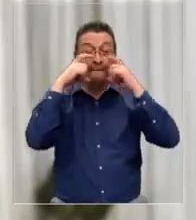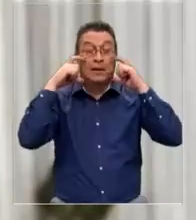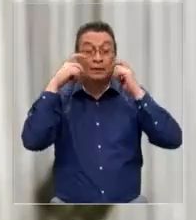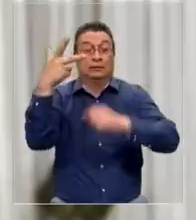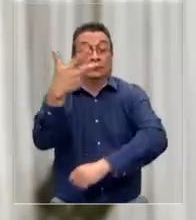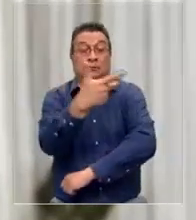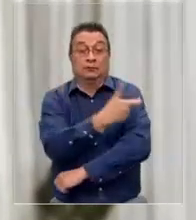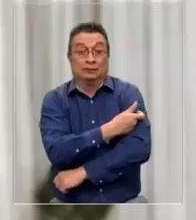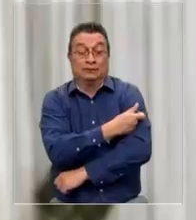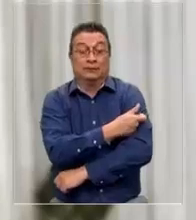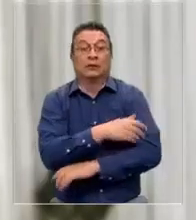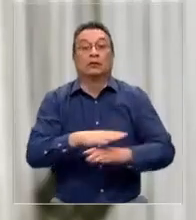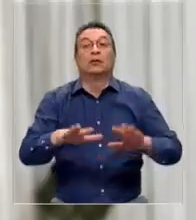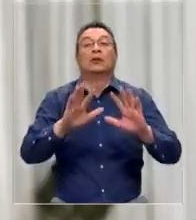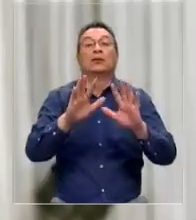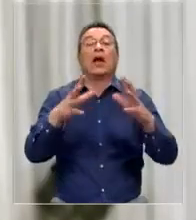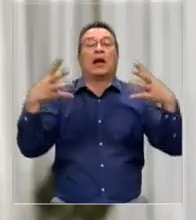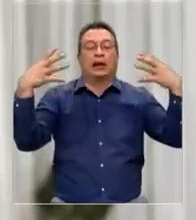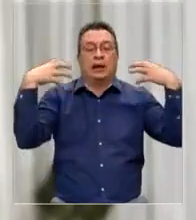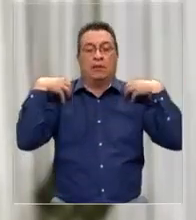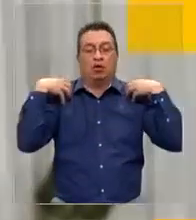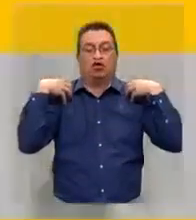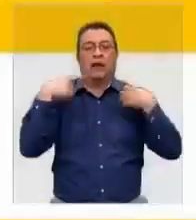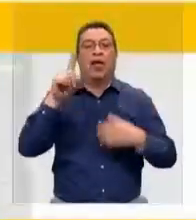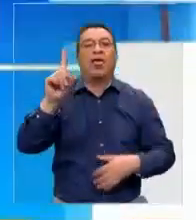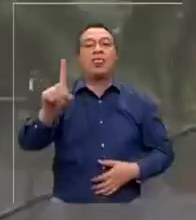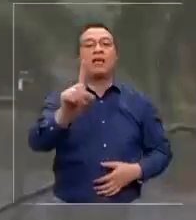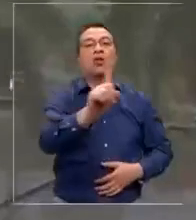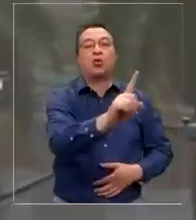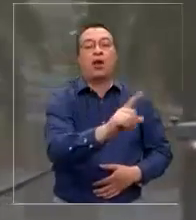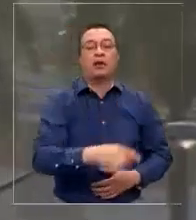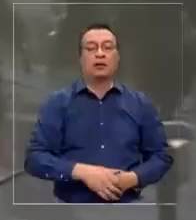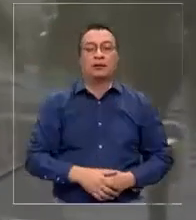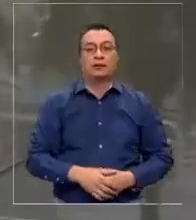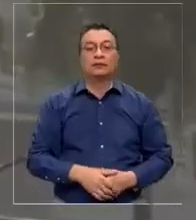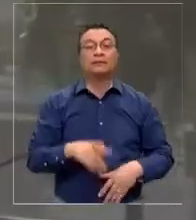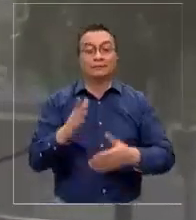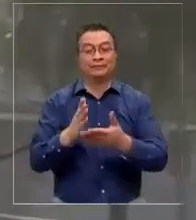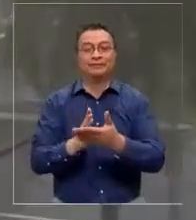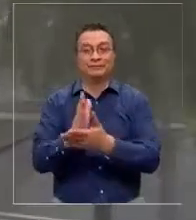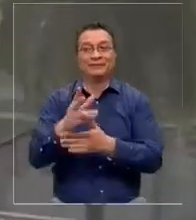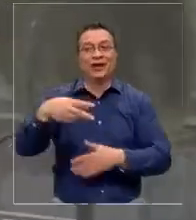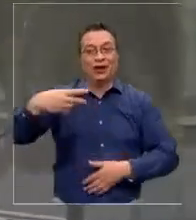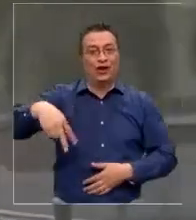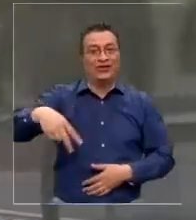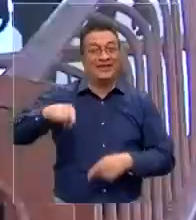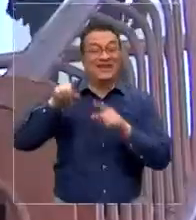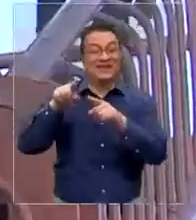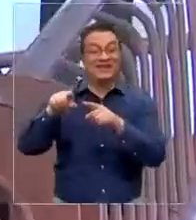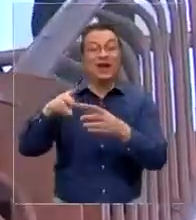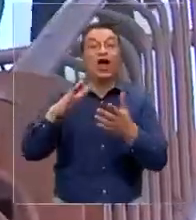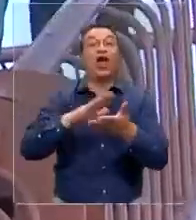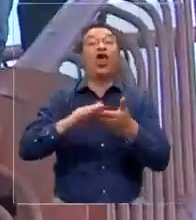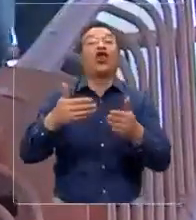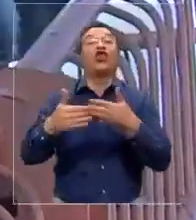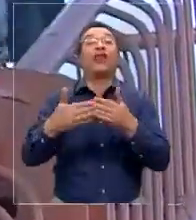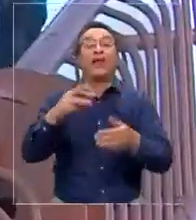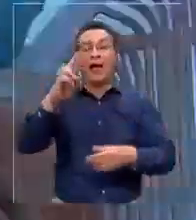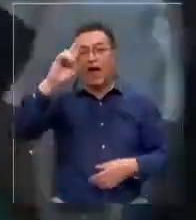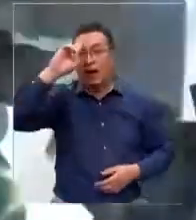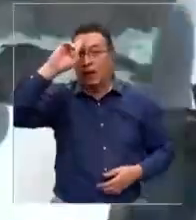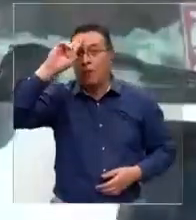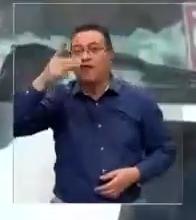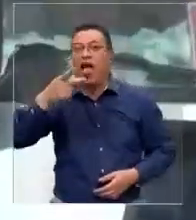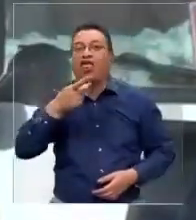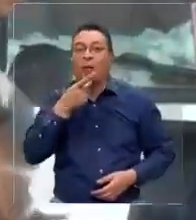la vacunación será responsabilidad individual. Así iniciaron las noticias de esta jornada en República Dominicana, donde